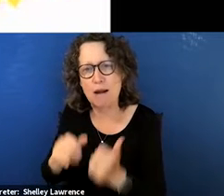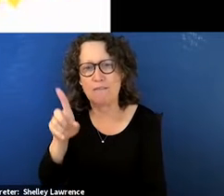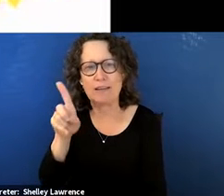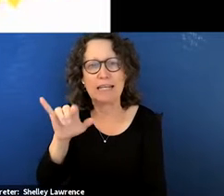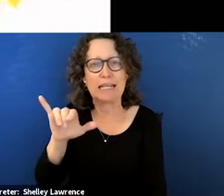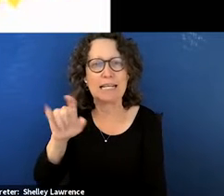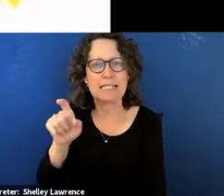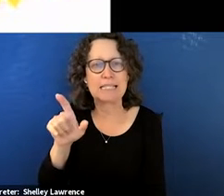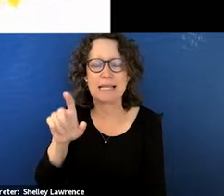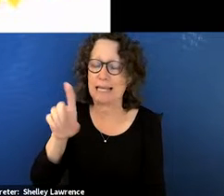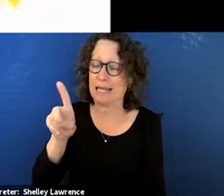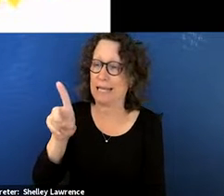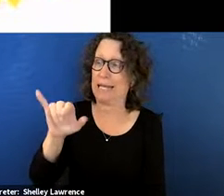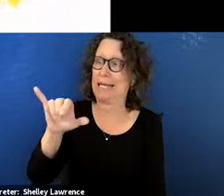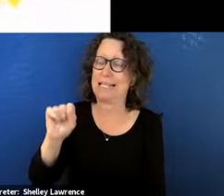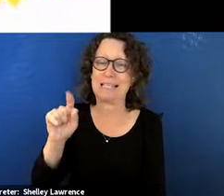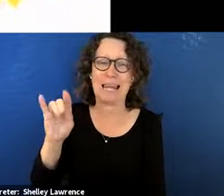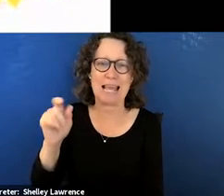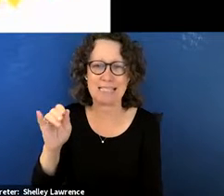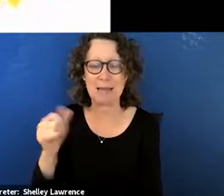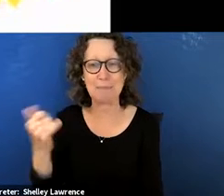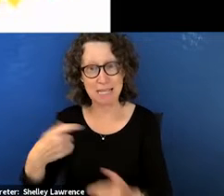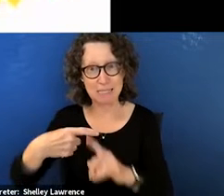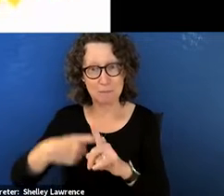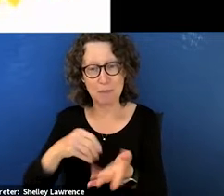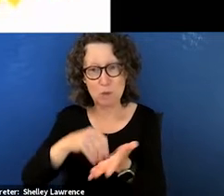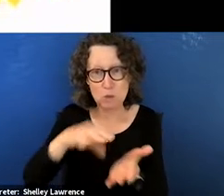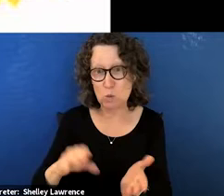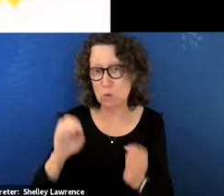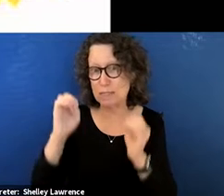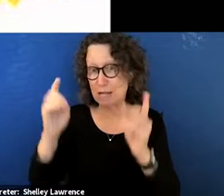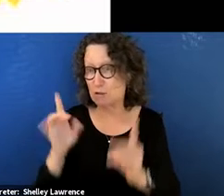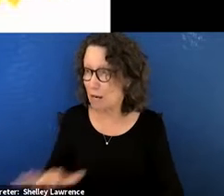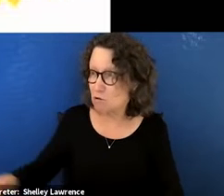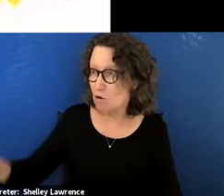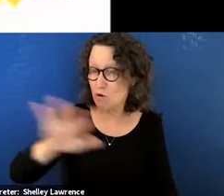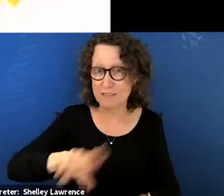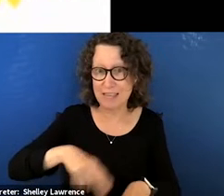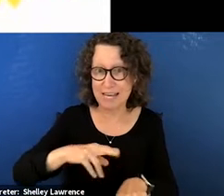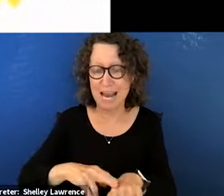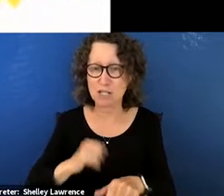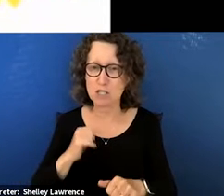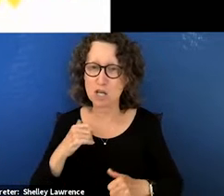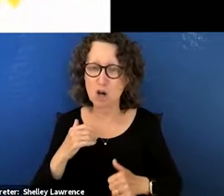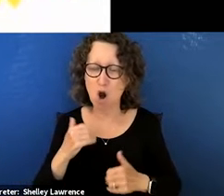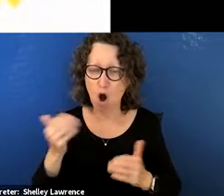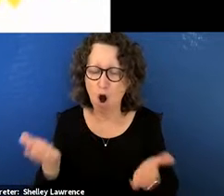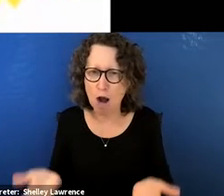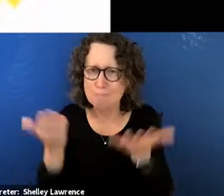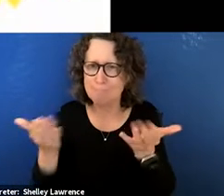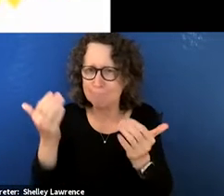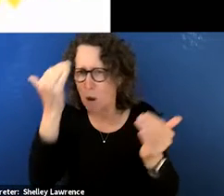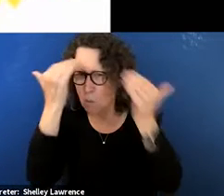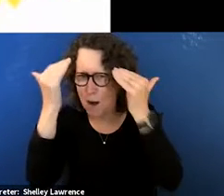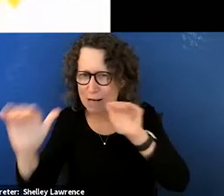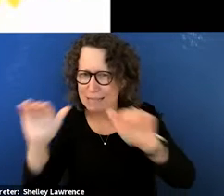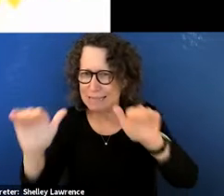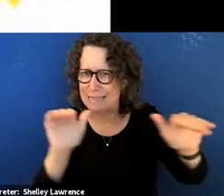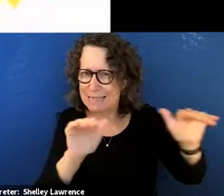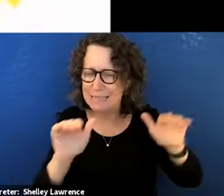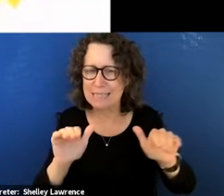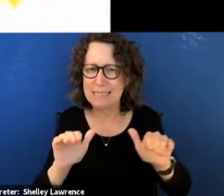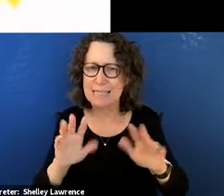tipo de dislexia. Este mes, los estudiantes, educadores y otras personas a lo largo y ancho de la nación están creando concientización